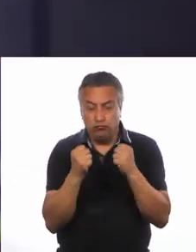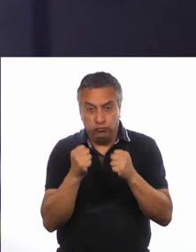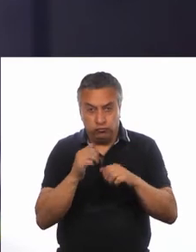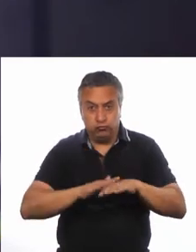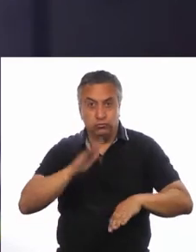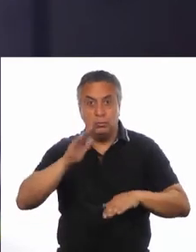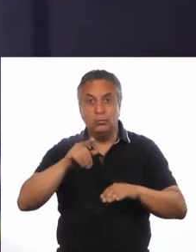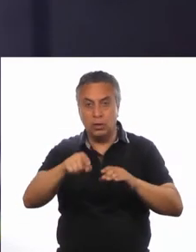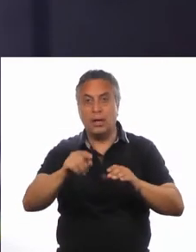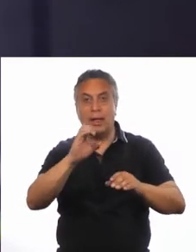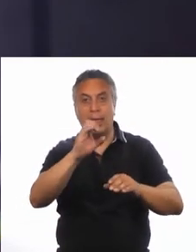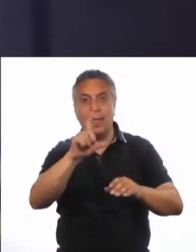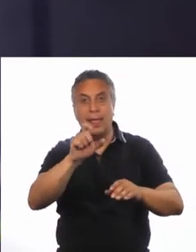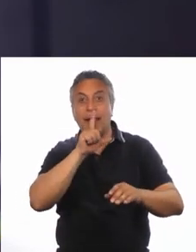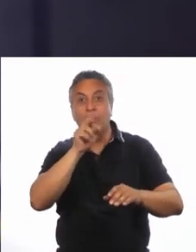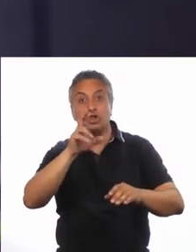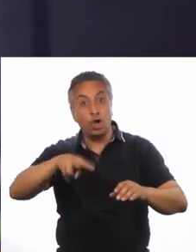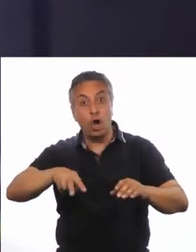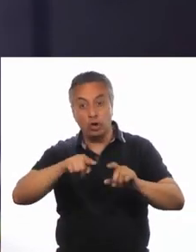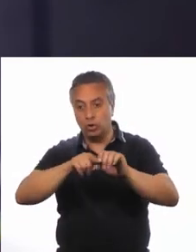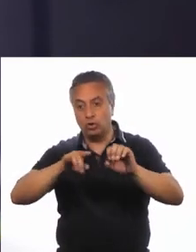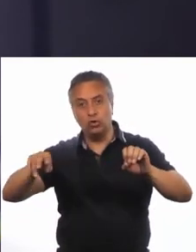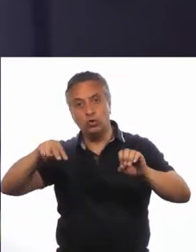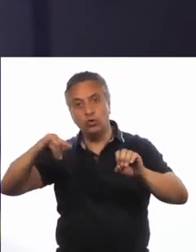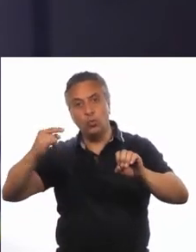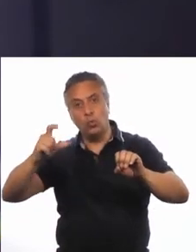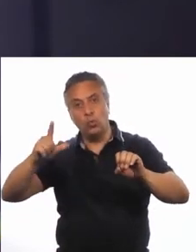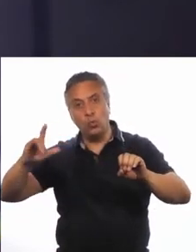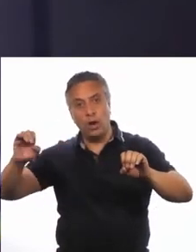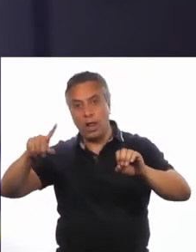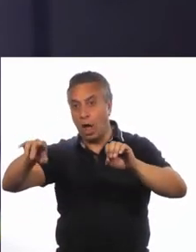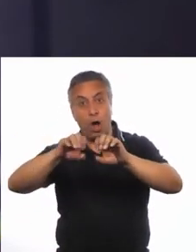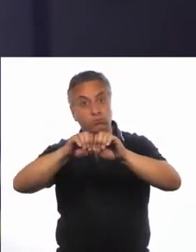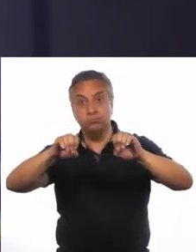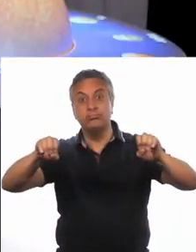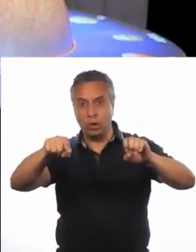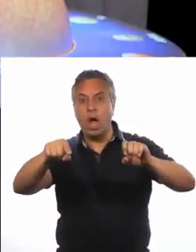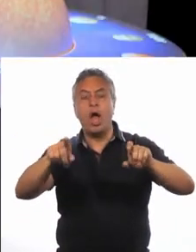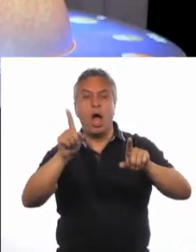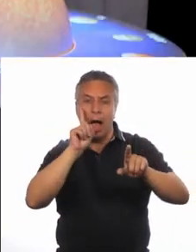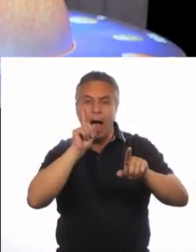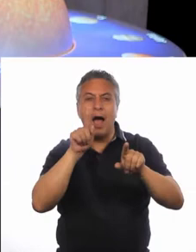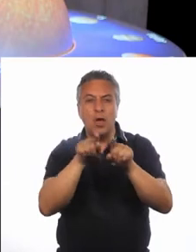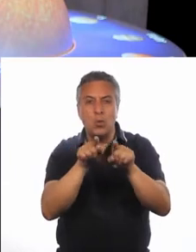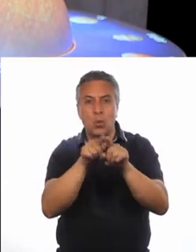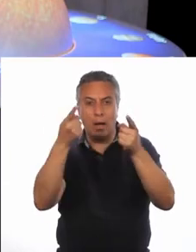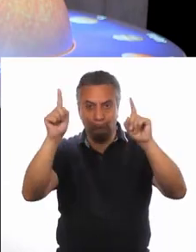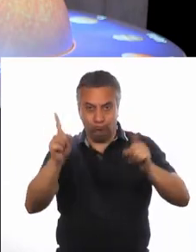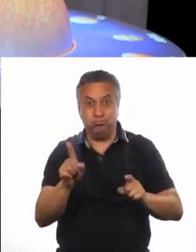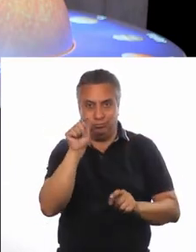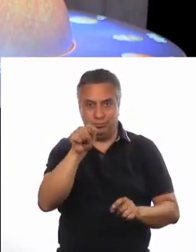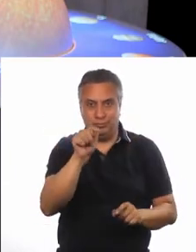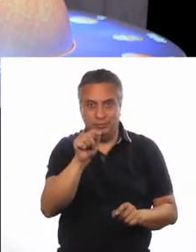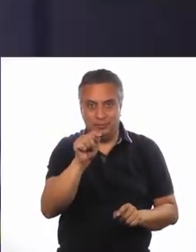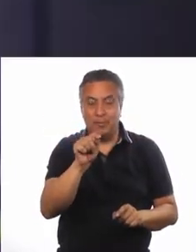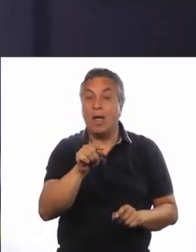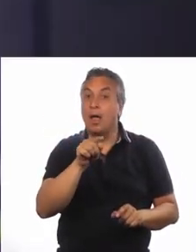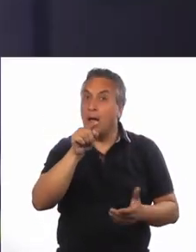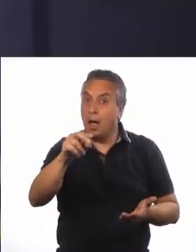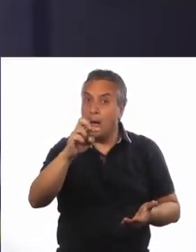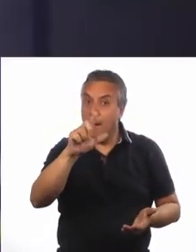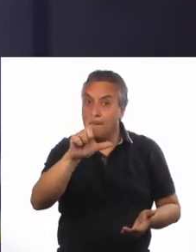de los núcleos de tal forma que tenemos un material cargado eléctricamente una de las cosas interesantes del plasma